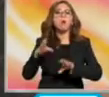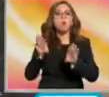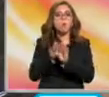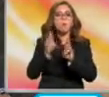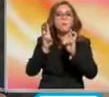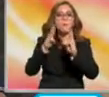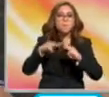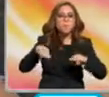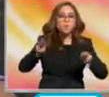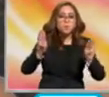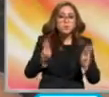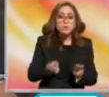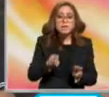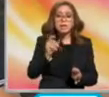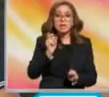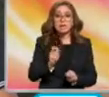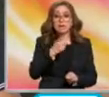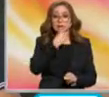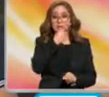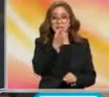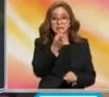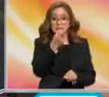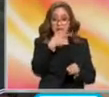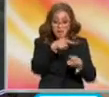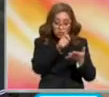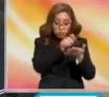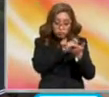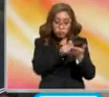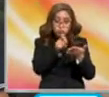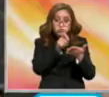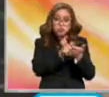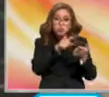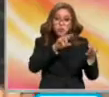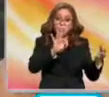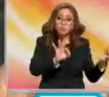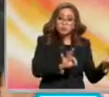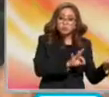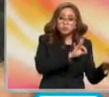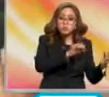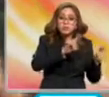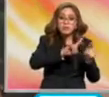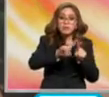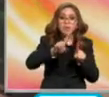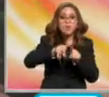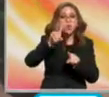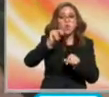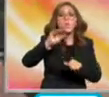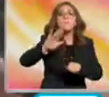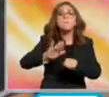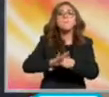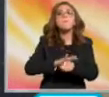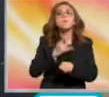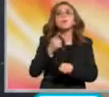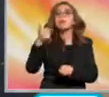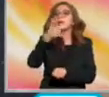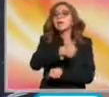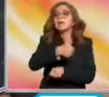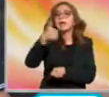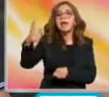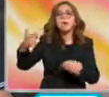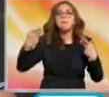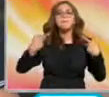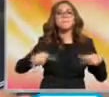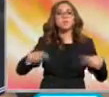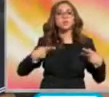nos enseñan que resulta que la obra probablemente no se tocaba así por una cantidad de manierismos, o sea, de amaneramientos, digamos, que había